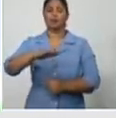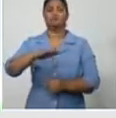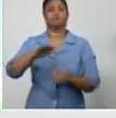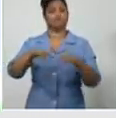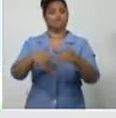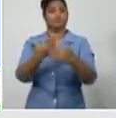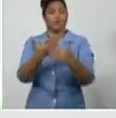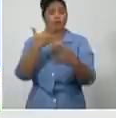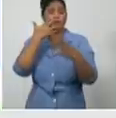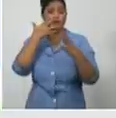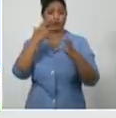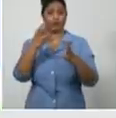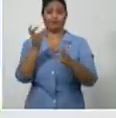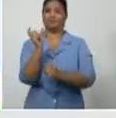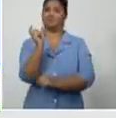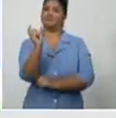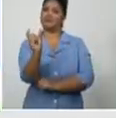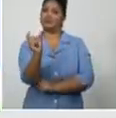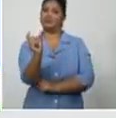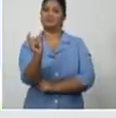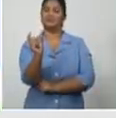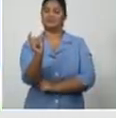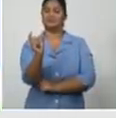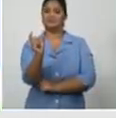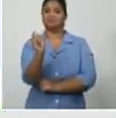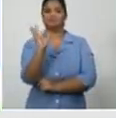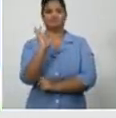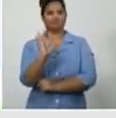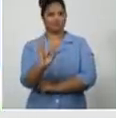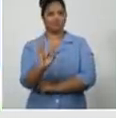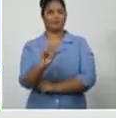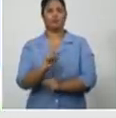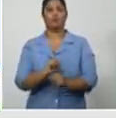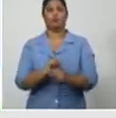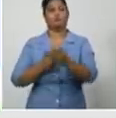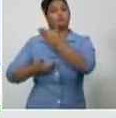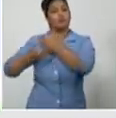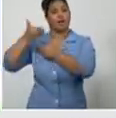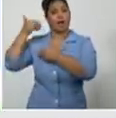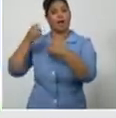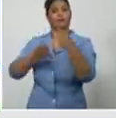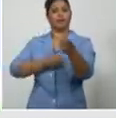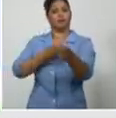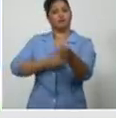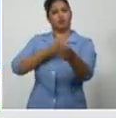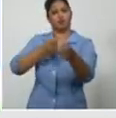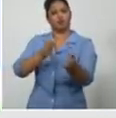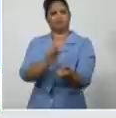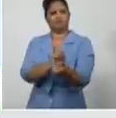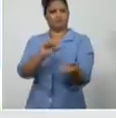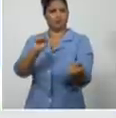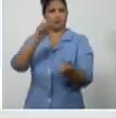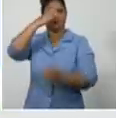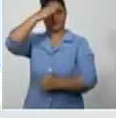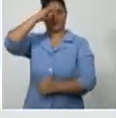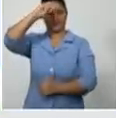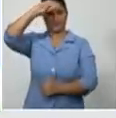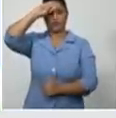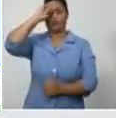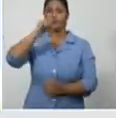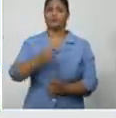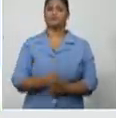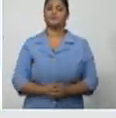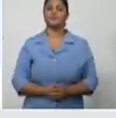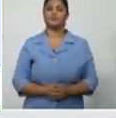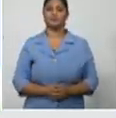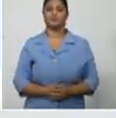aniversarios gloriosos. Exactamente. Que son los que determinaron el carácter de nuestra revolución y el desarrollo de la misma. Bueno, buenos días a